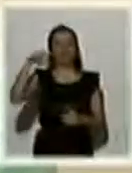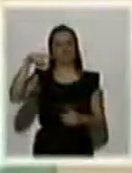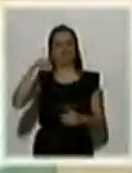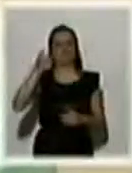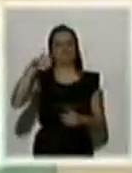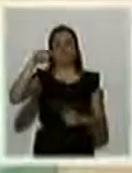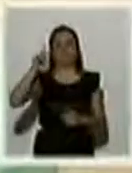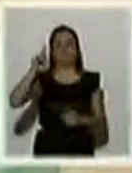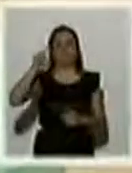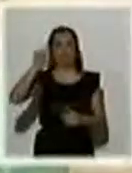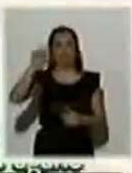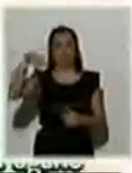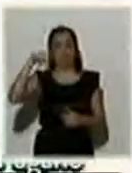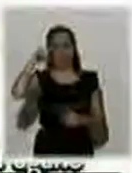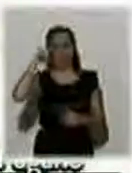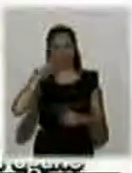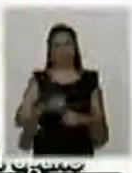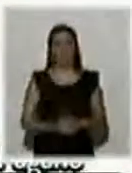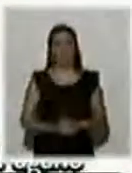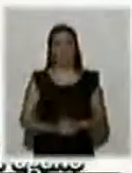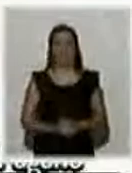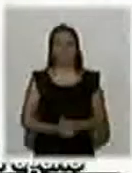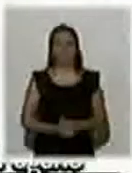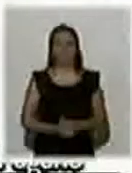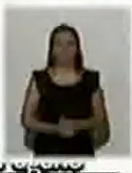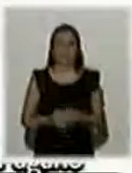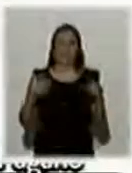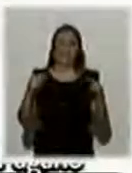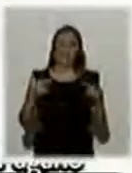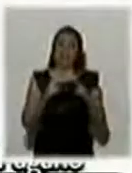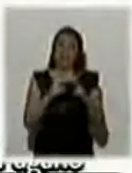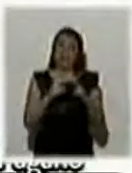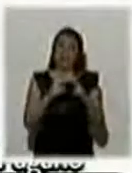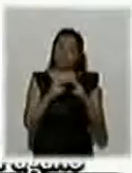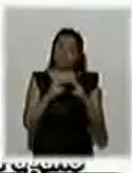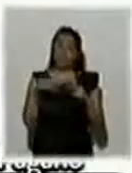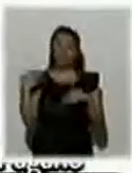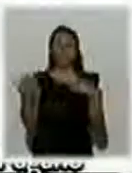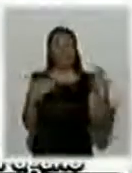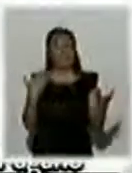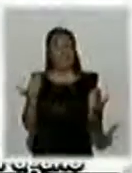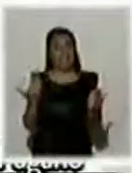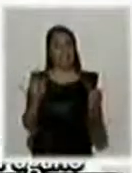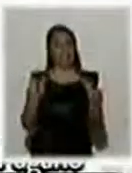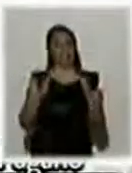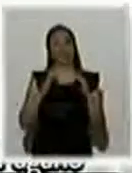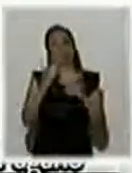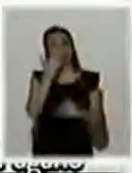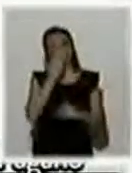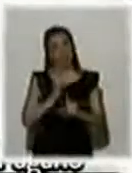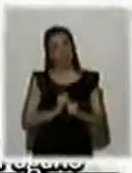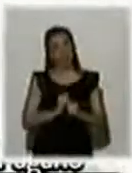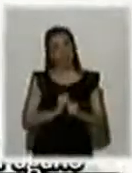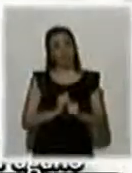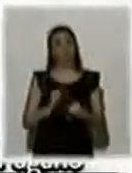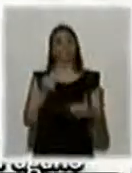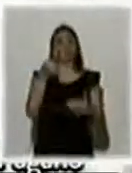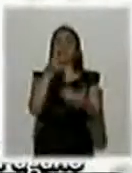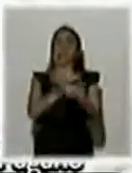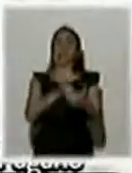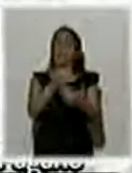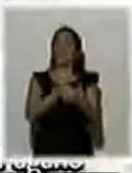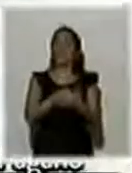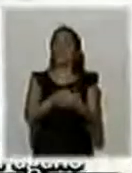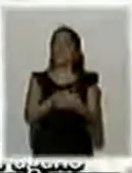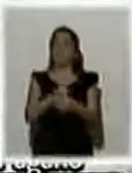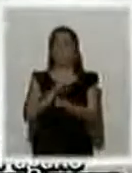tema libre. Encuentro Vecinal Córdoba viene luchando desde hace mucho tiempo para acabar con